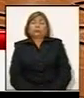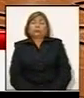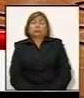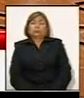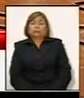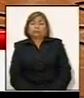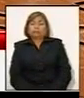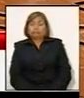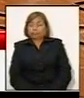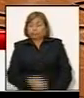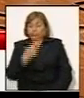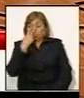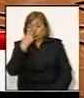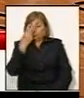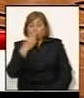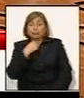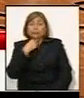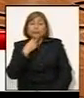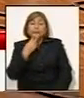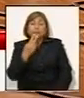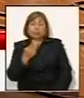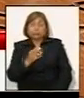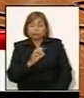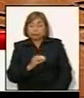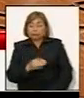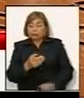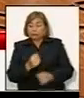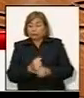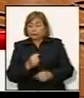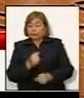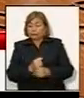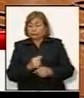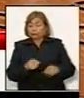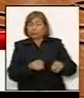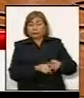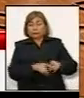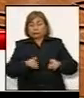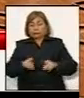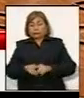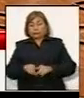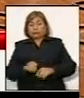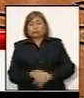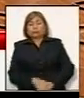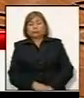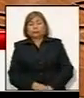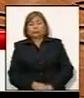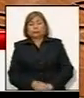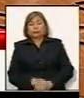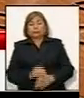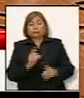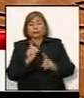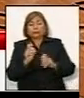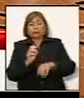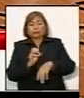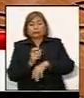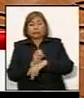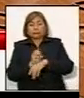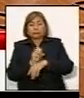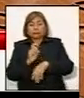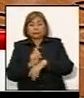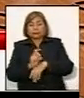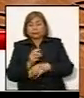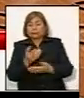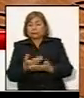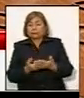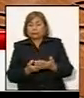miradas y voces he trabajado también como consultora para